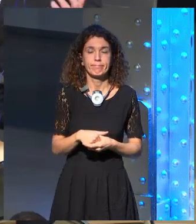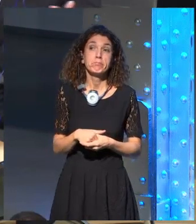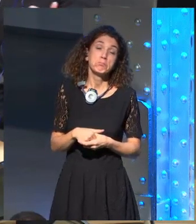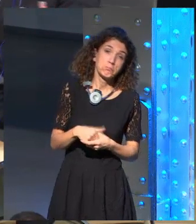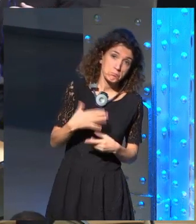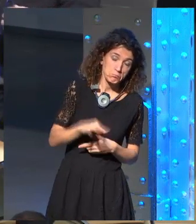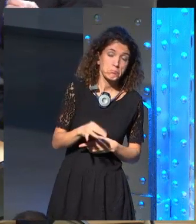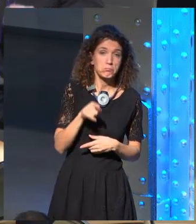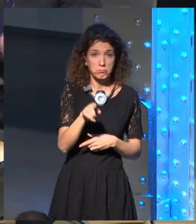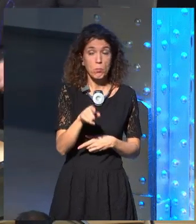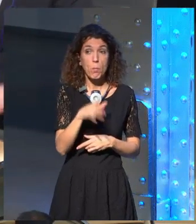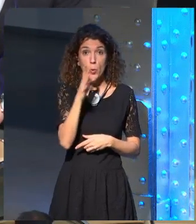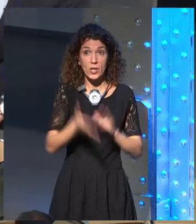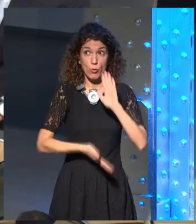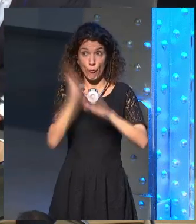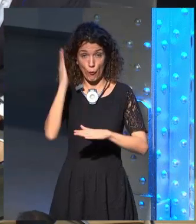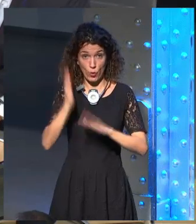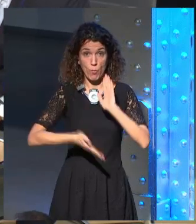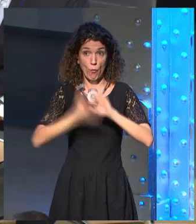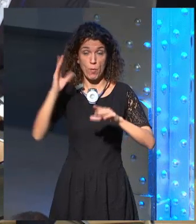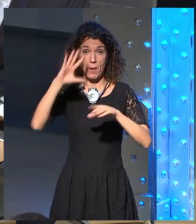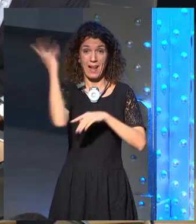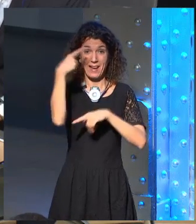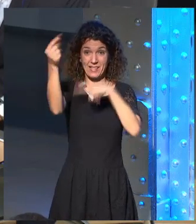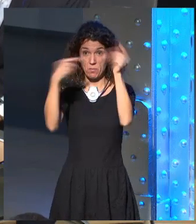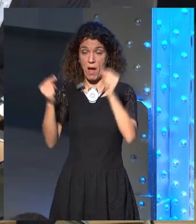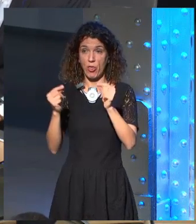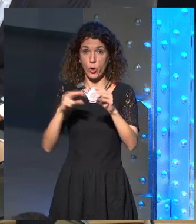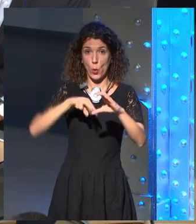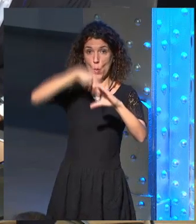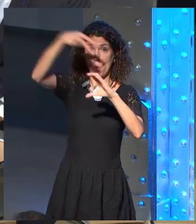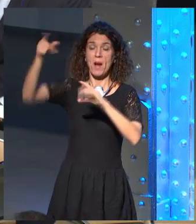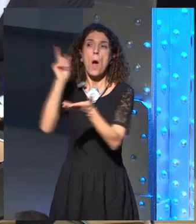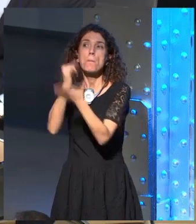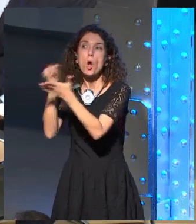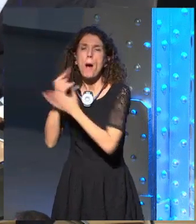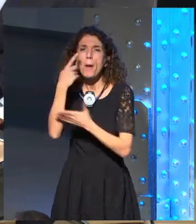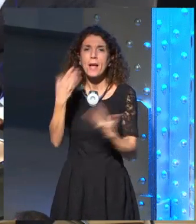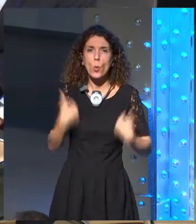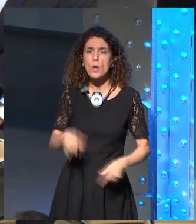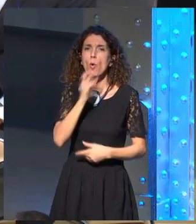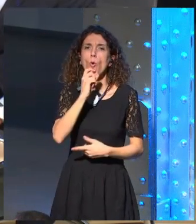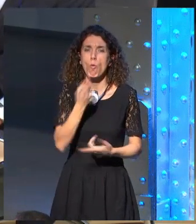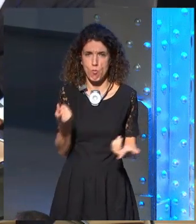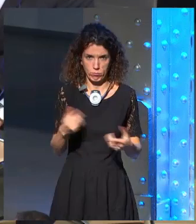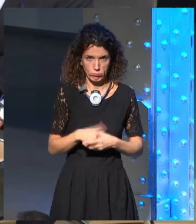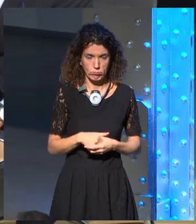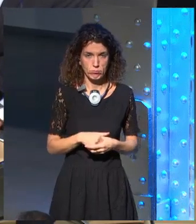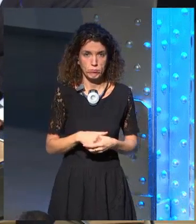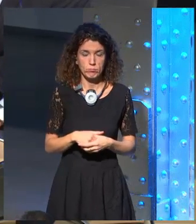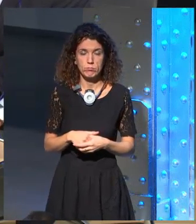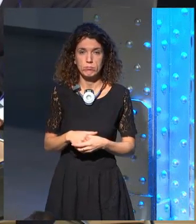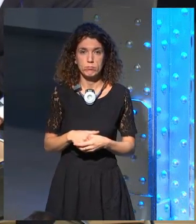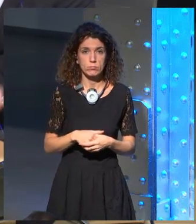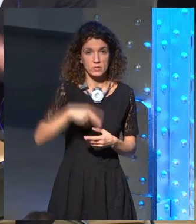Bueno, pues por eso fuimos. Por eso se va al espacio, para probar cosas. Y